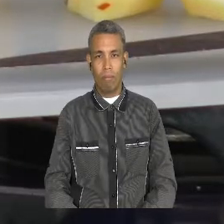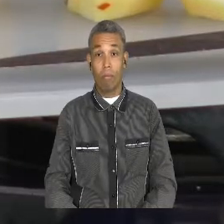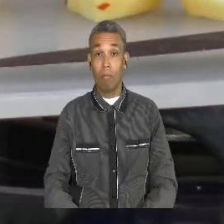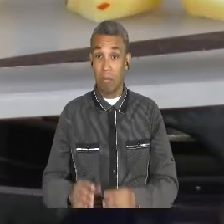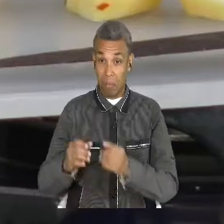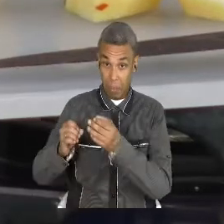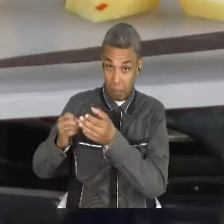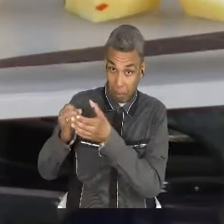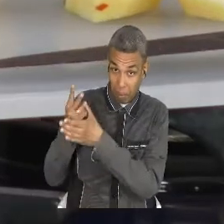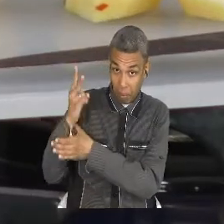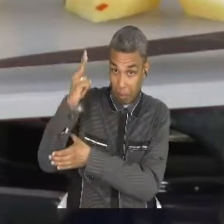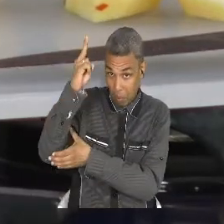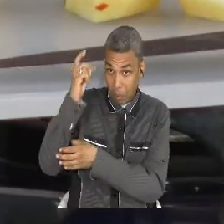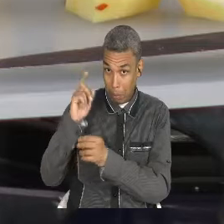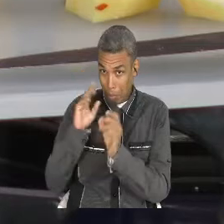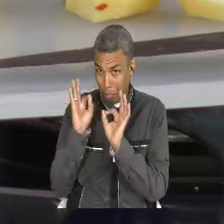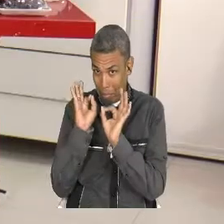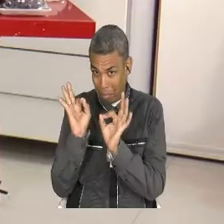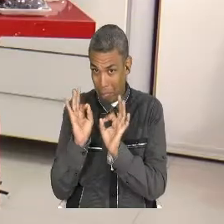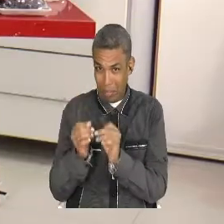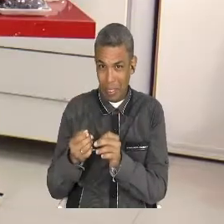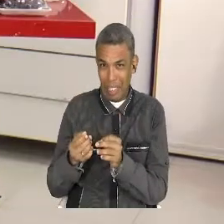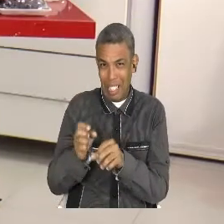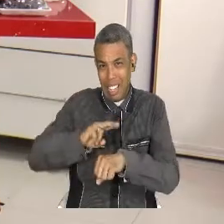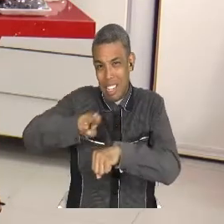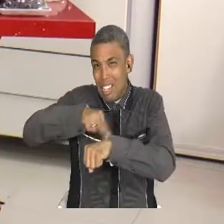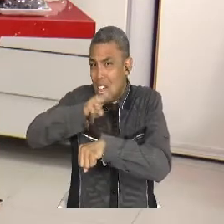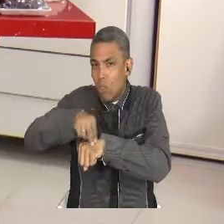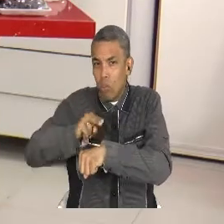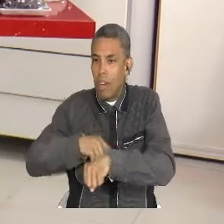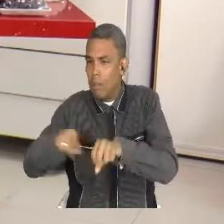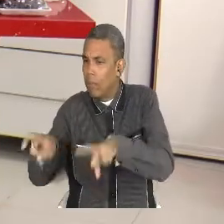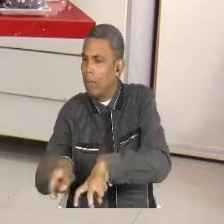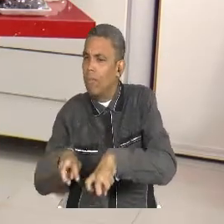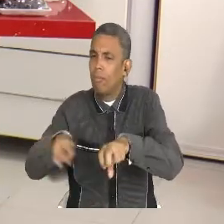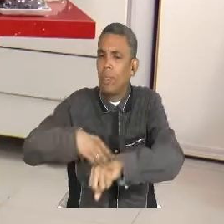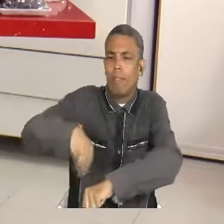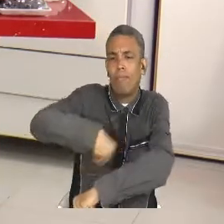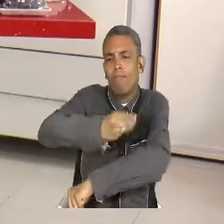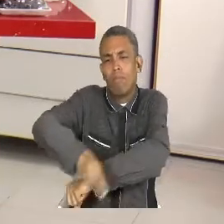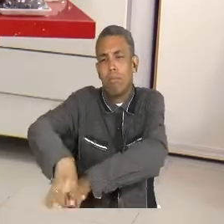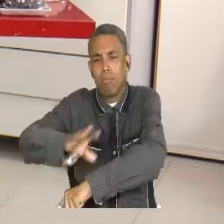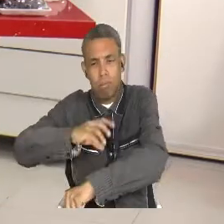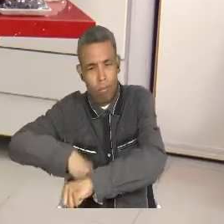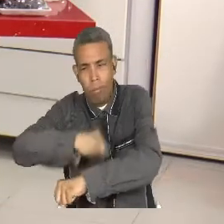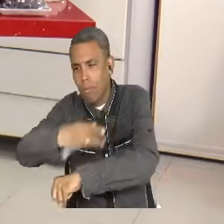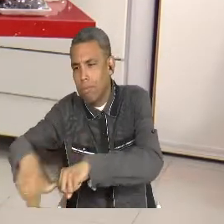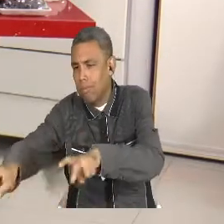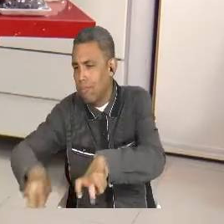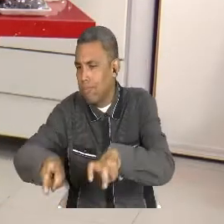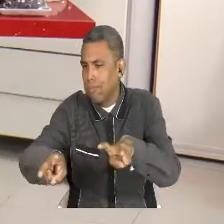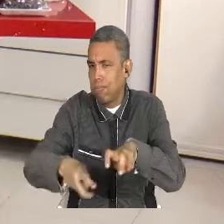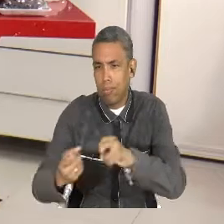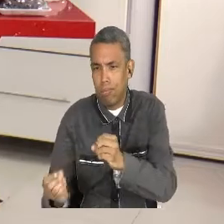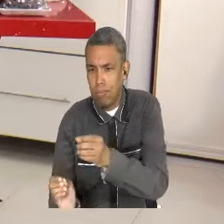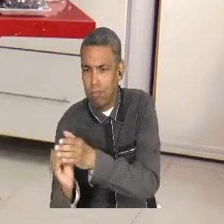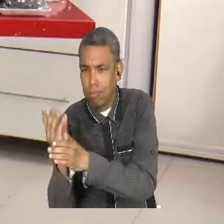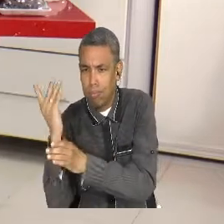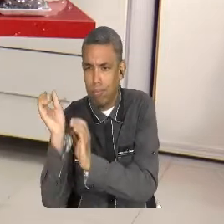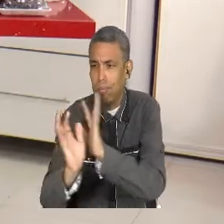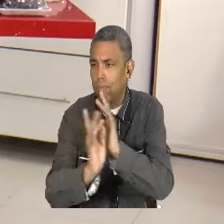y toda la calidad, ¿no? Claro. Sí, claro. Mucha gente barranqueña ha tenido ese proceso de pasar por la Plaza de Mercado, pues yo fui uno de los afortunados que tuve